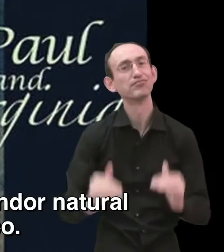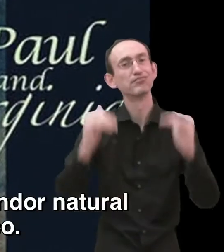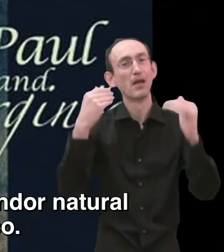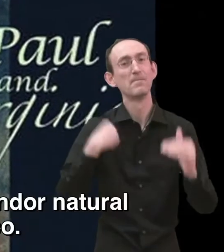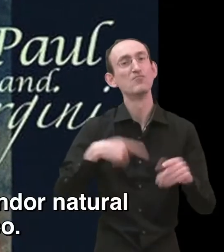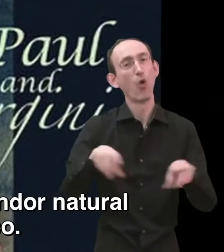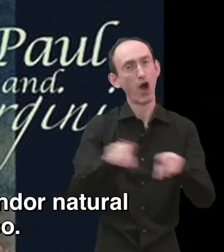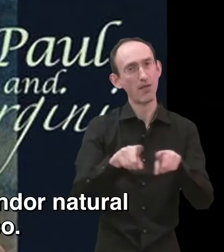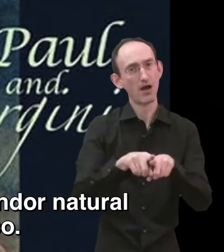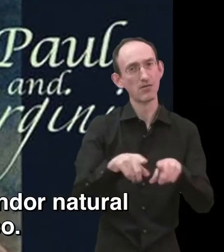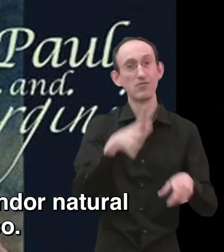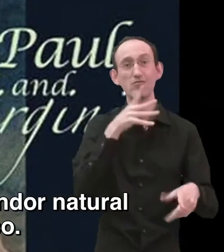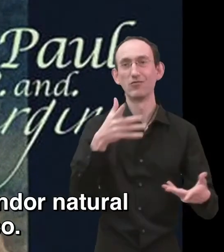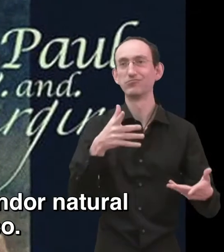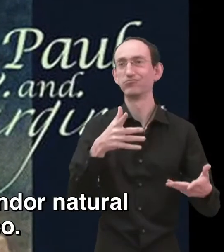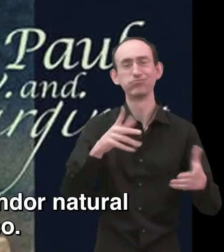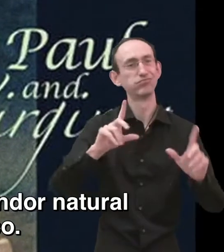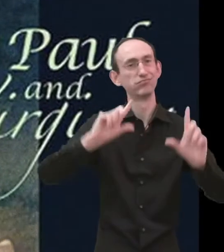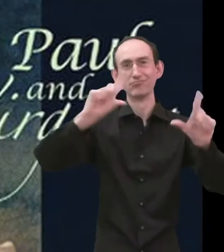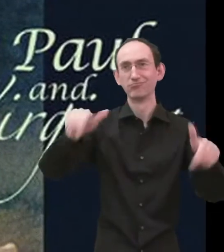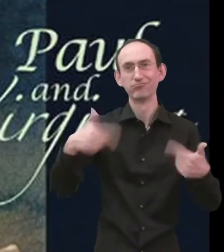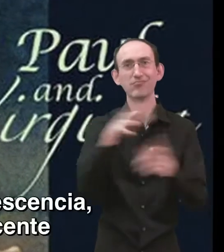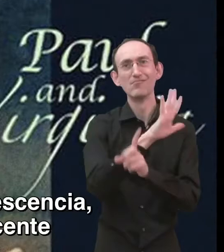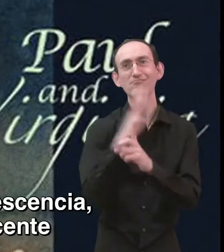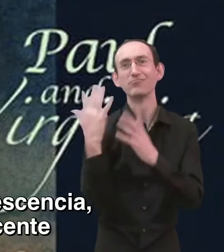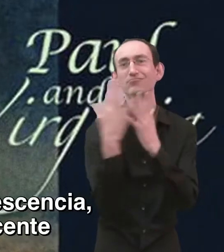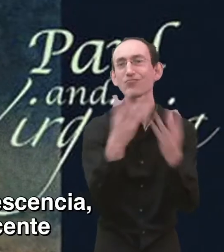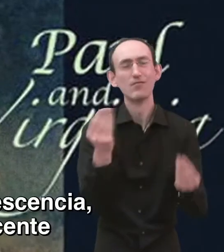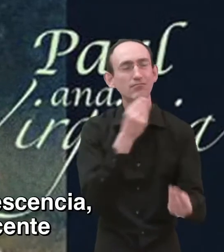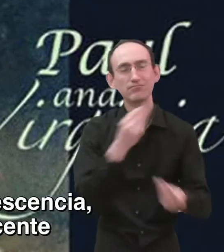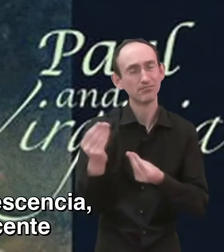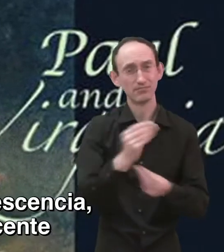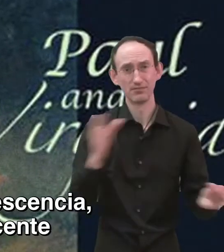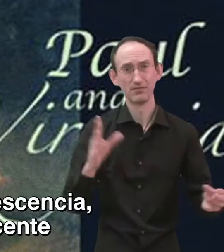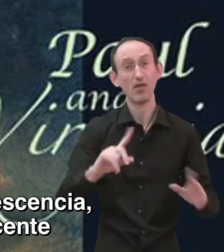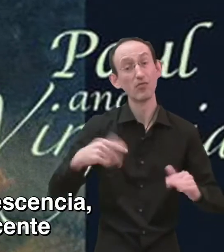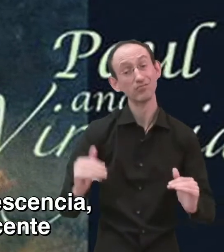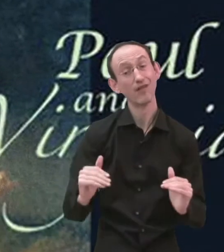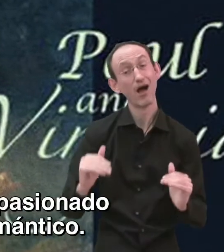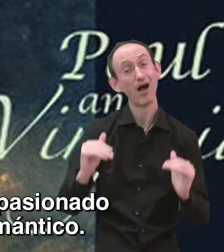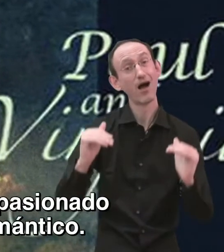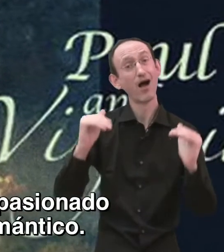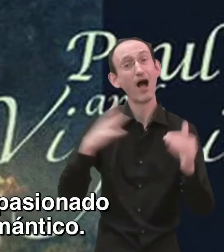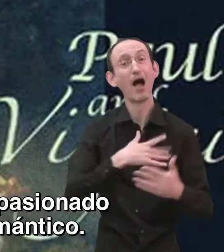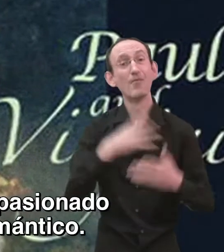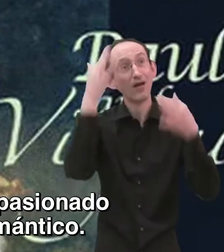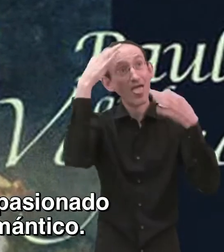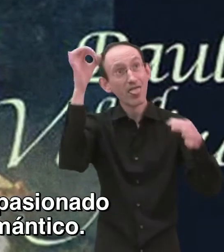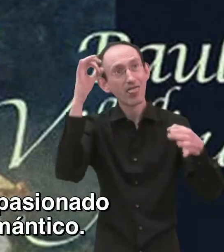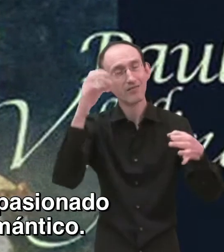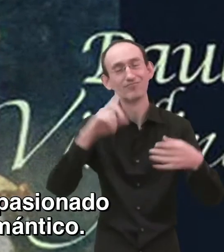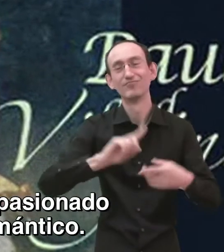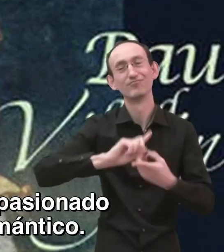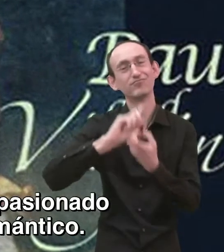hermana en medio del esplendor natural del trópico. Pero en la adolescencia, el amor inocente se convierte en